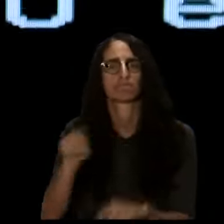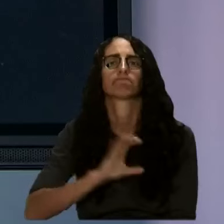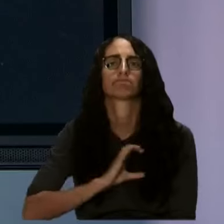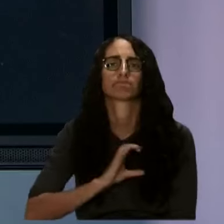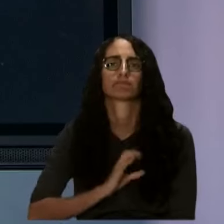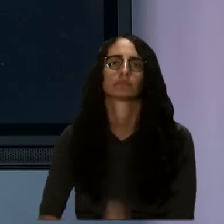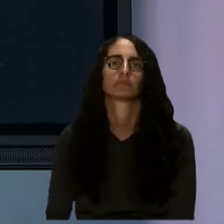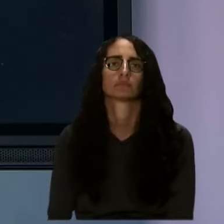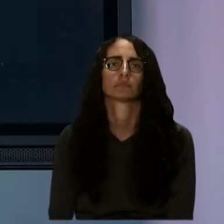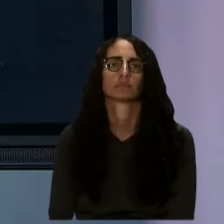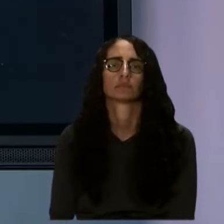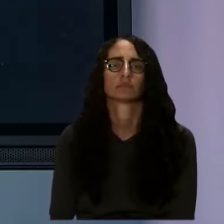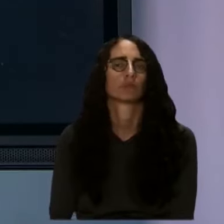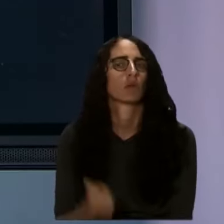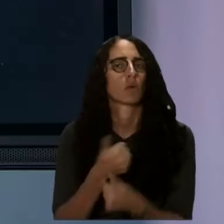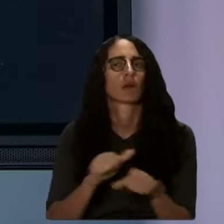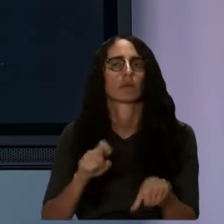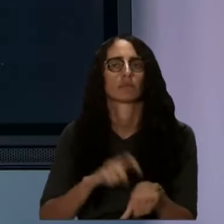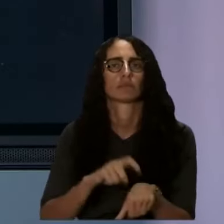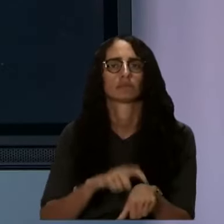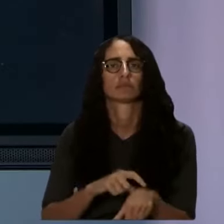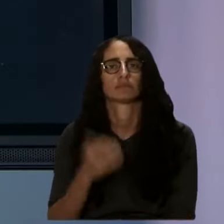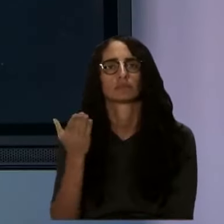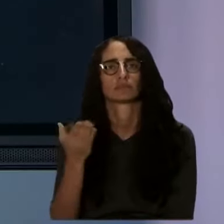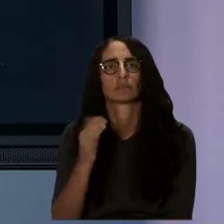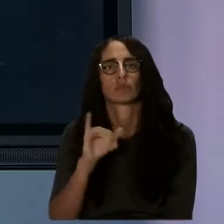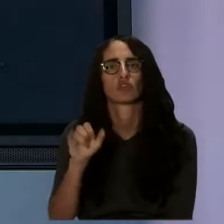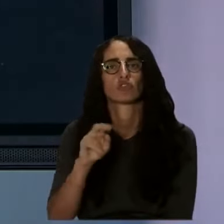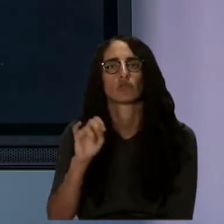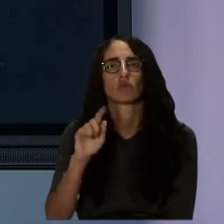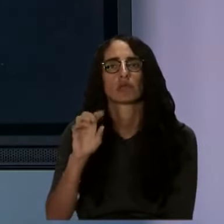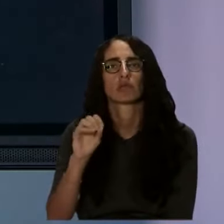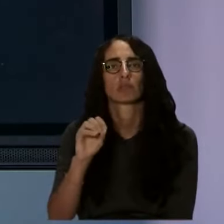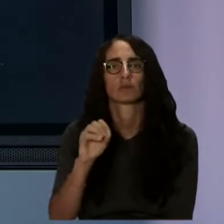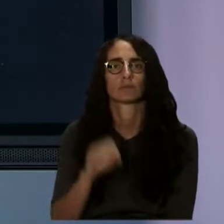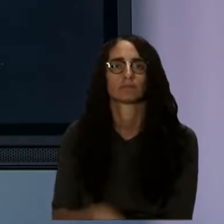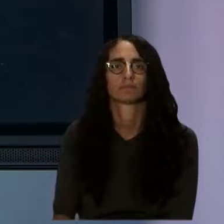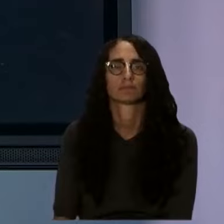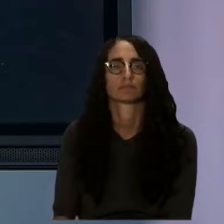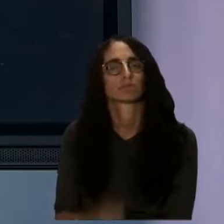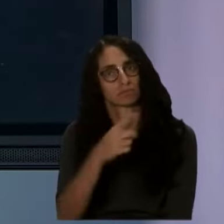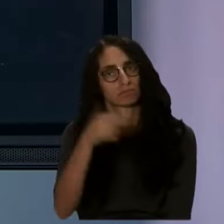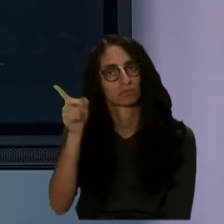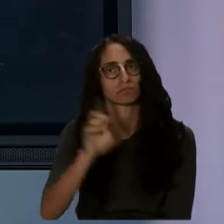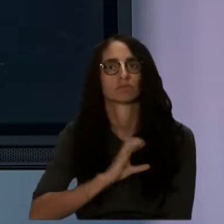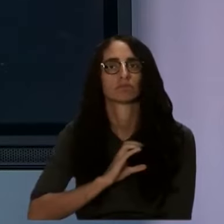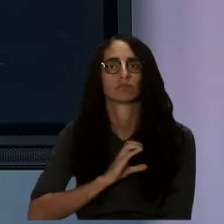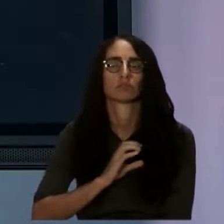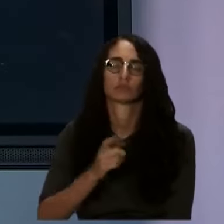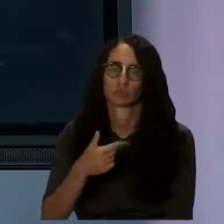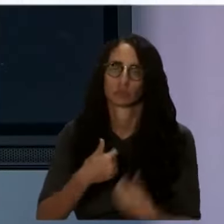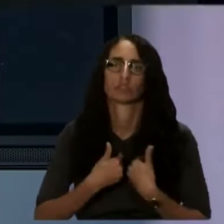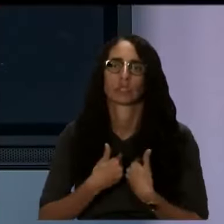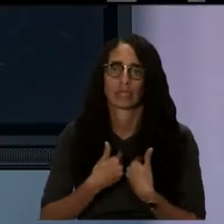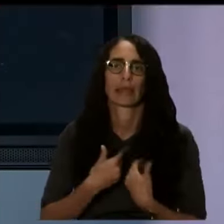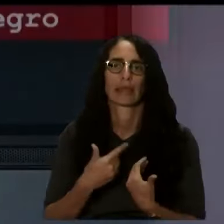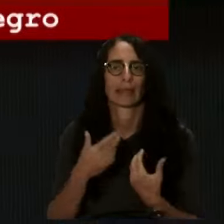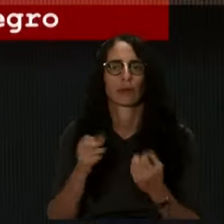lo puedes hacer en cualquier momento Ahí le dicen yunito yunito Entrégate tienes esa